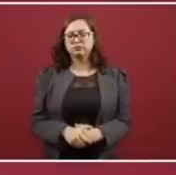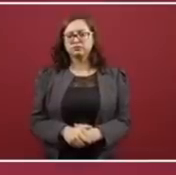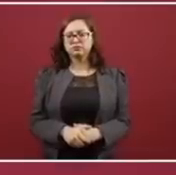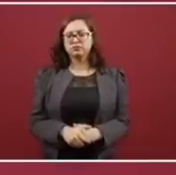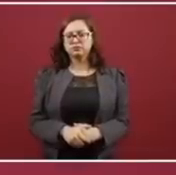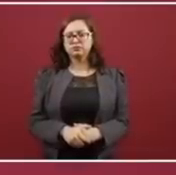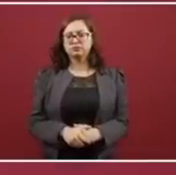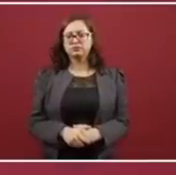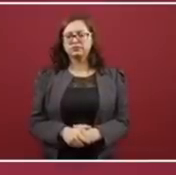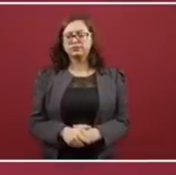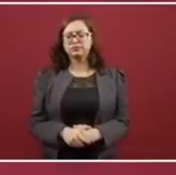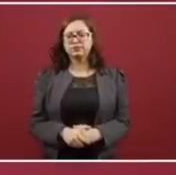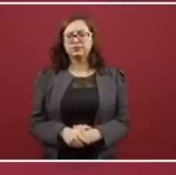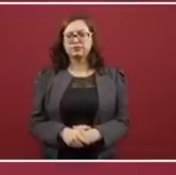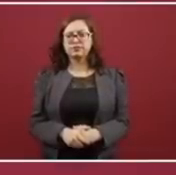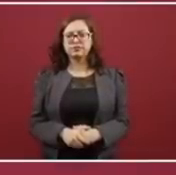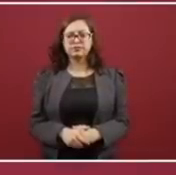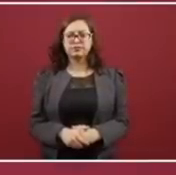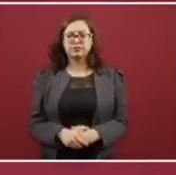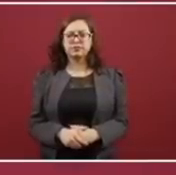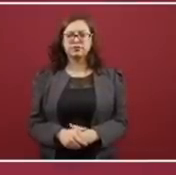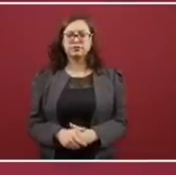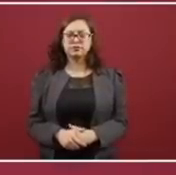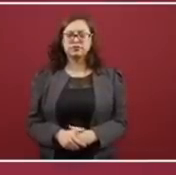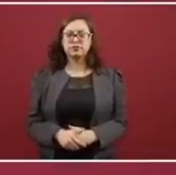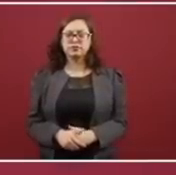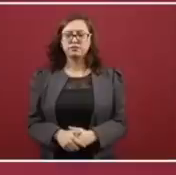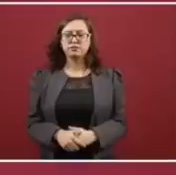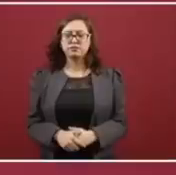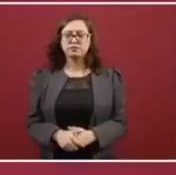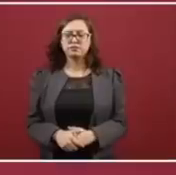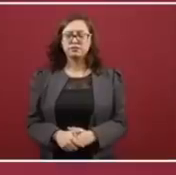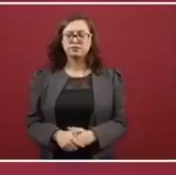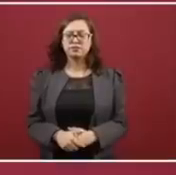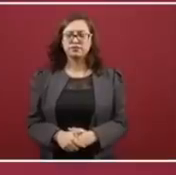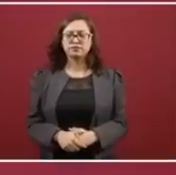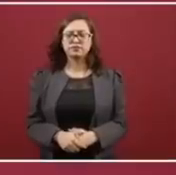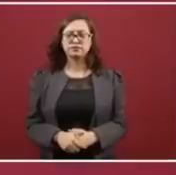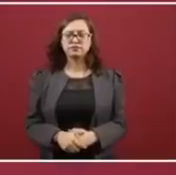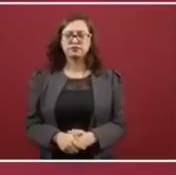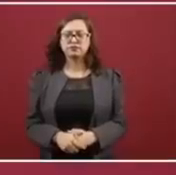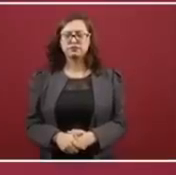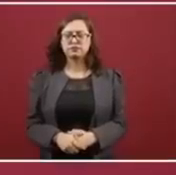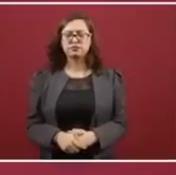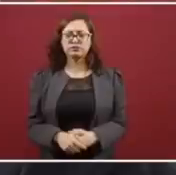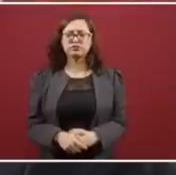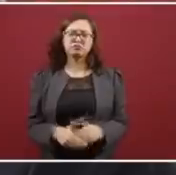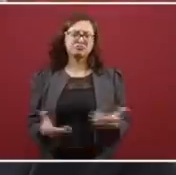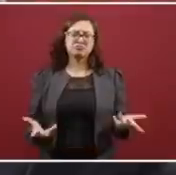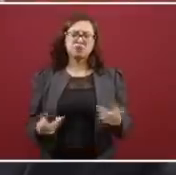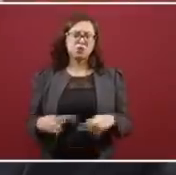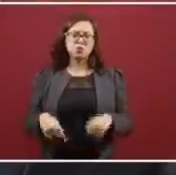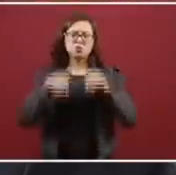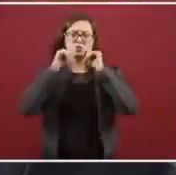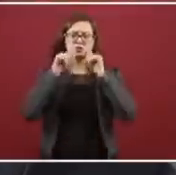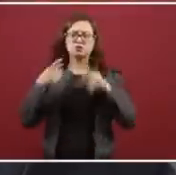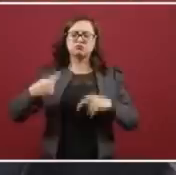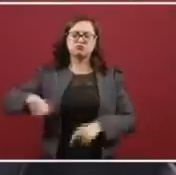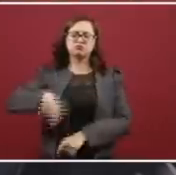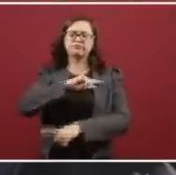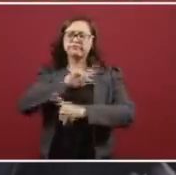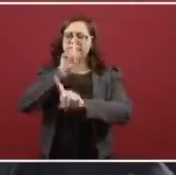de todas maneras nosotros vamos a buscar tener buenas relaciones